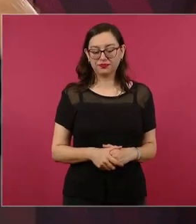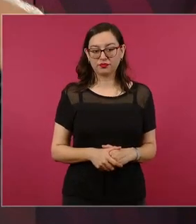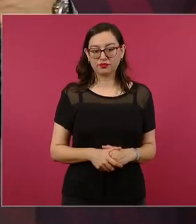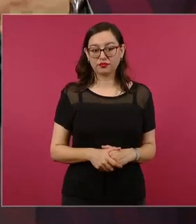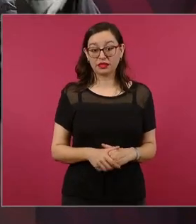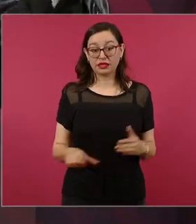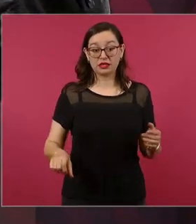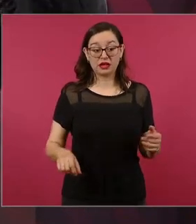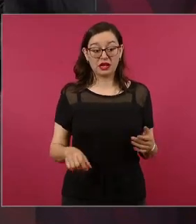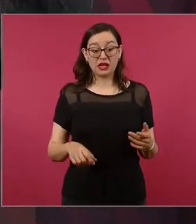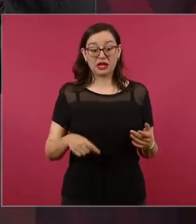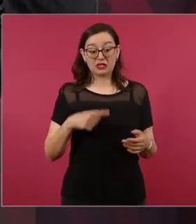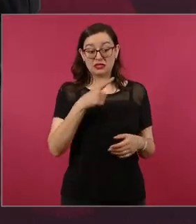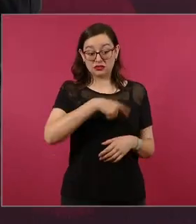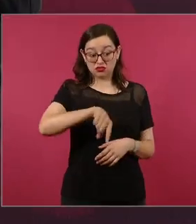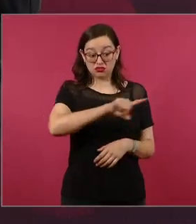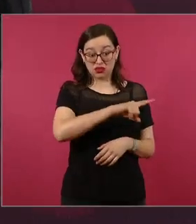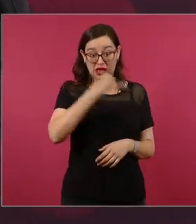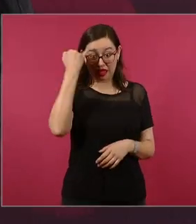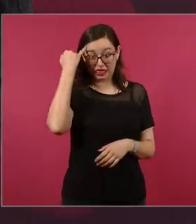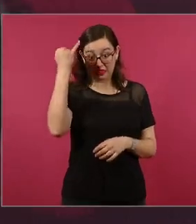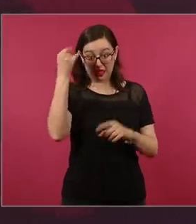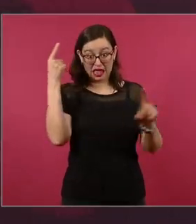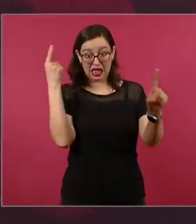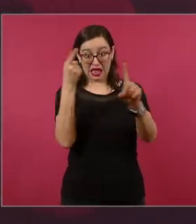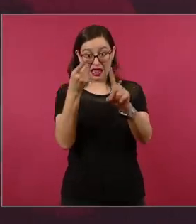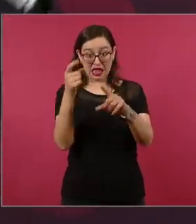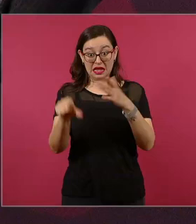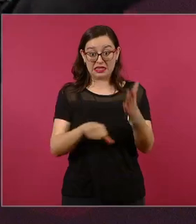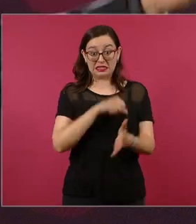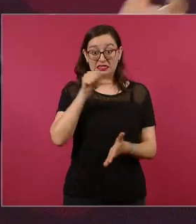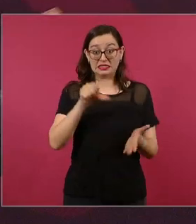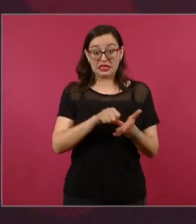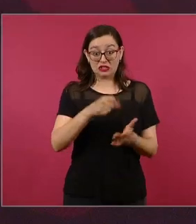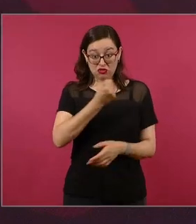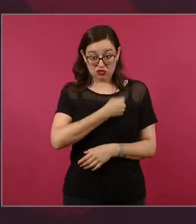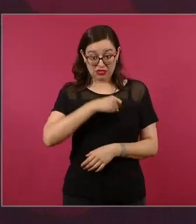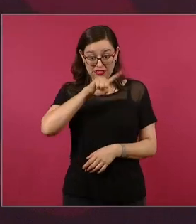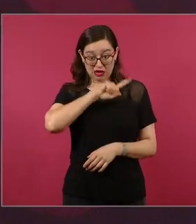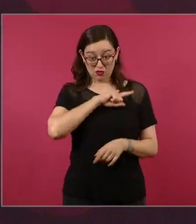que se habían creado durante mucho tiempo, 11,000.